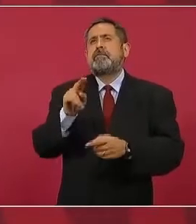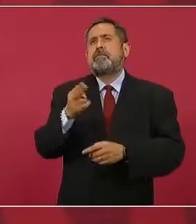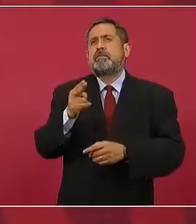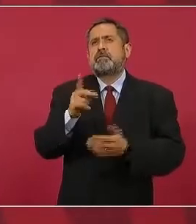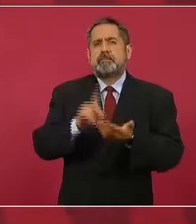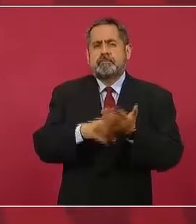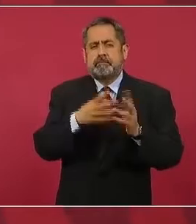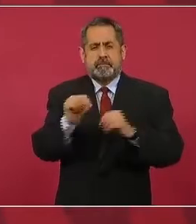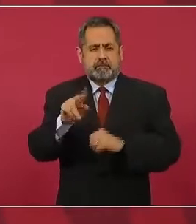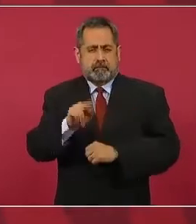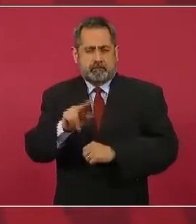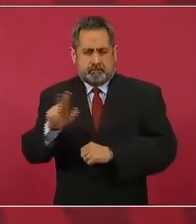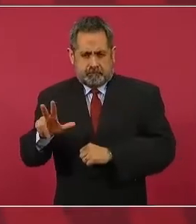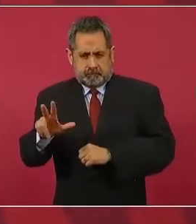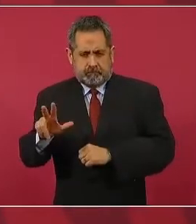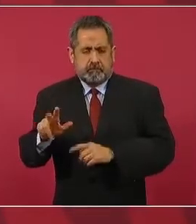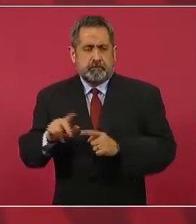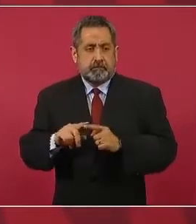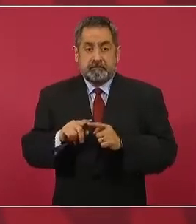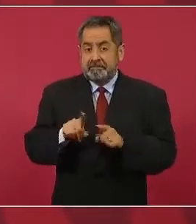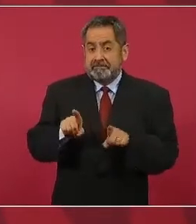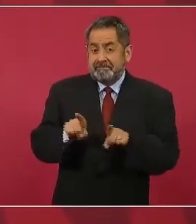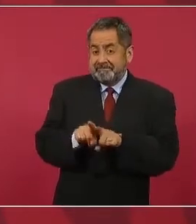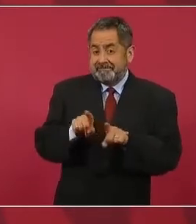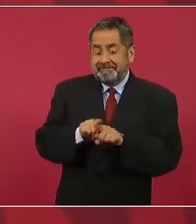rellenaron las urnas,